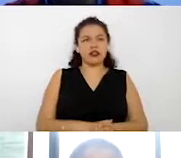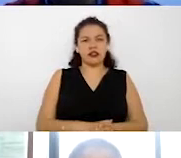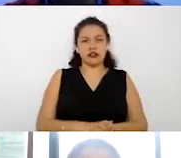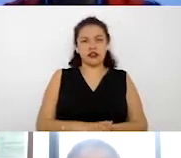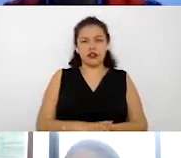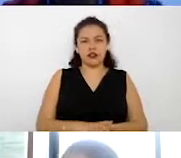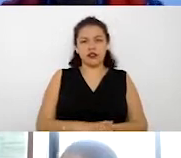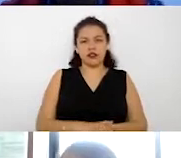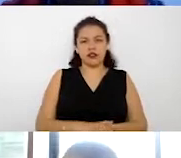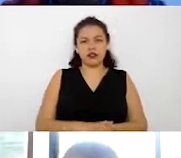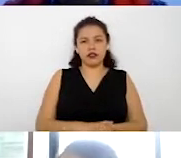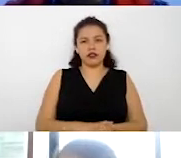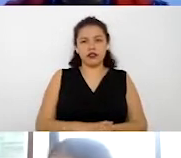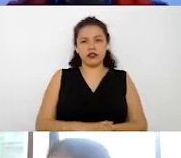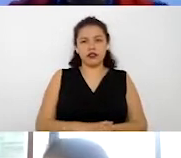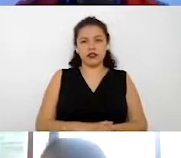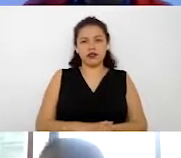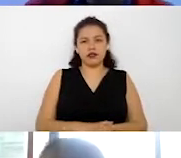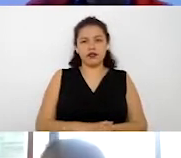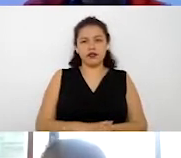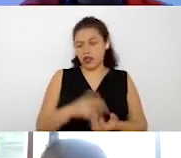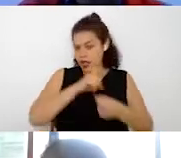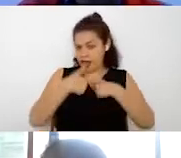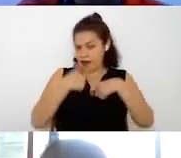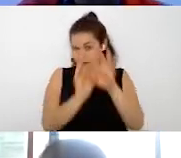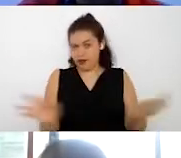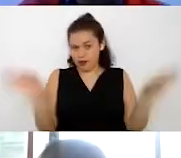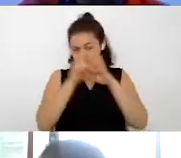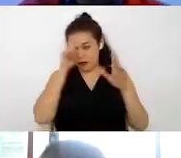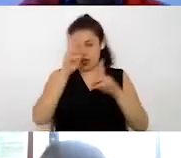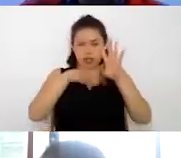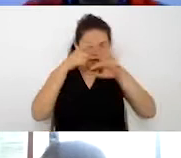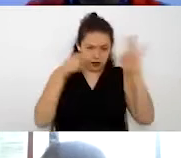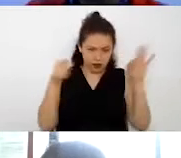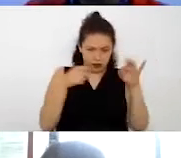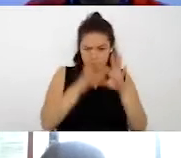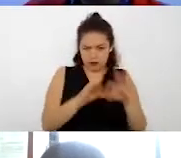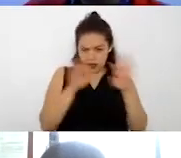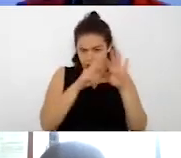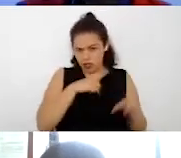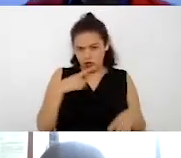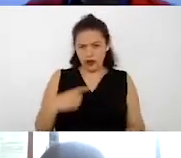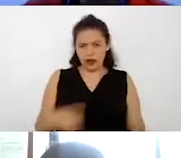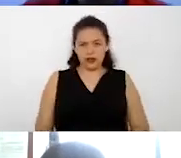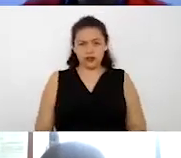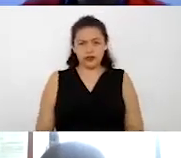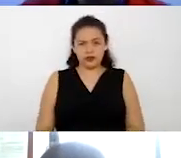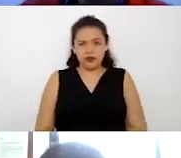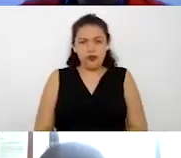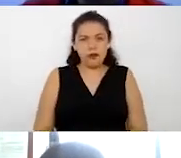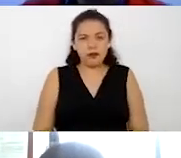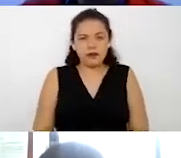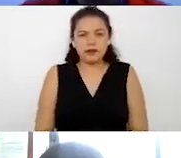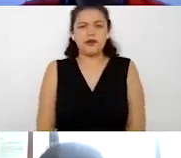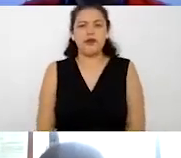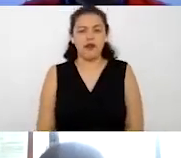Bien. Aquí hay una cuestión muy importante con los torniquetes. ¿Por qué? Nuestro torniquete va